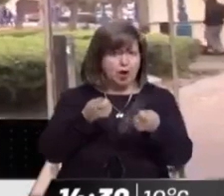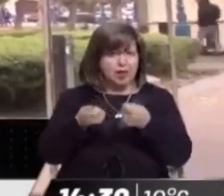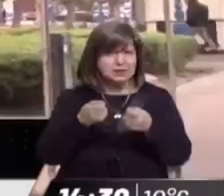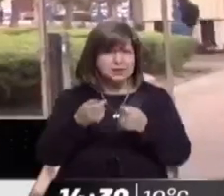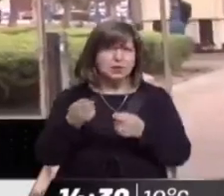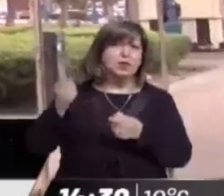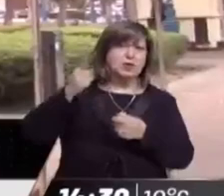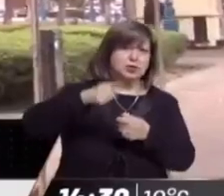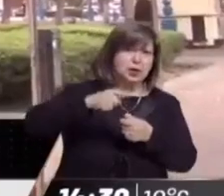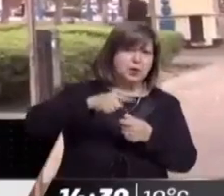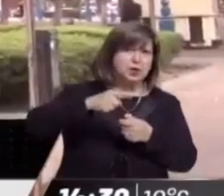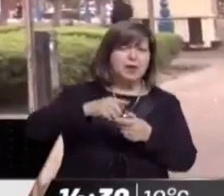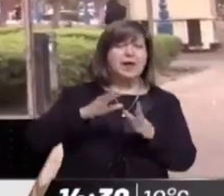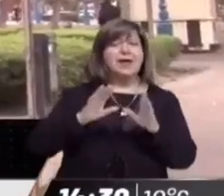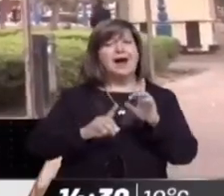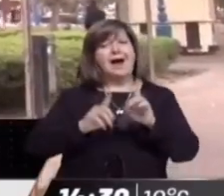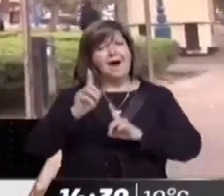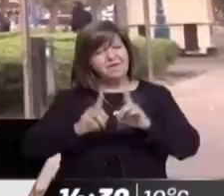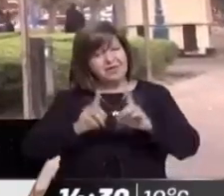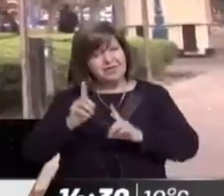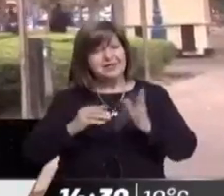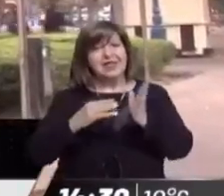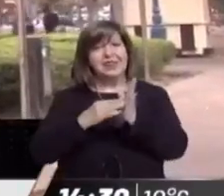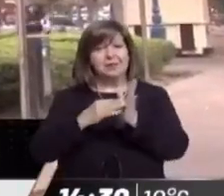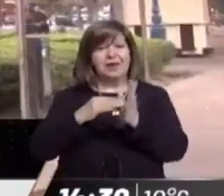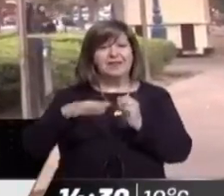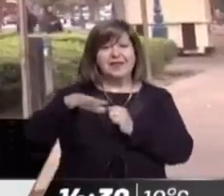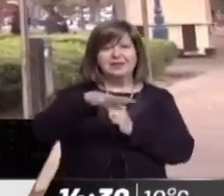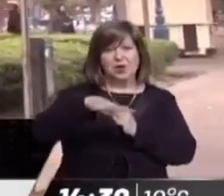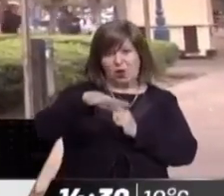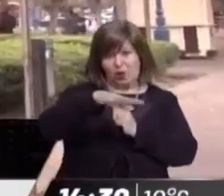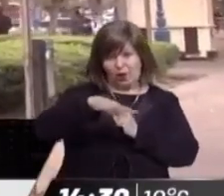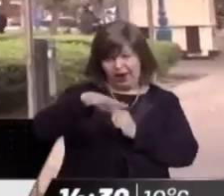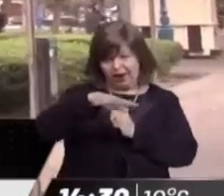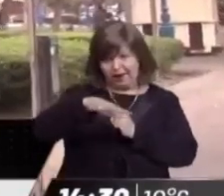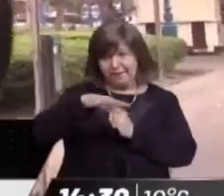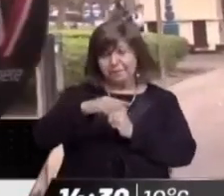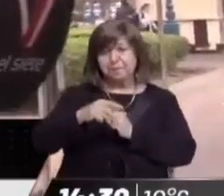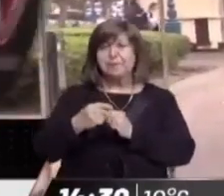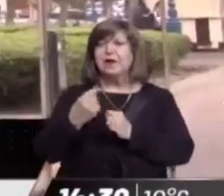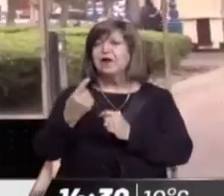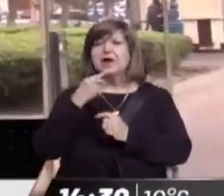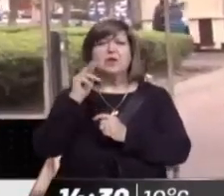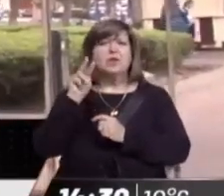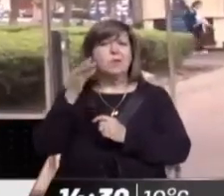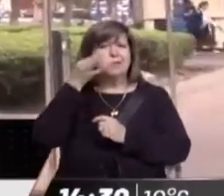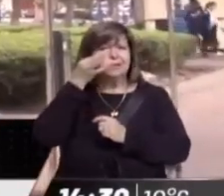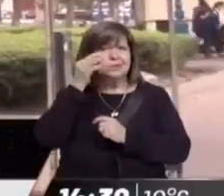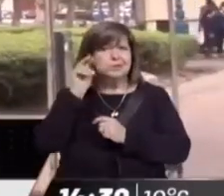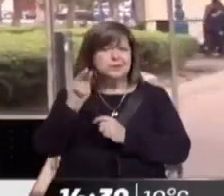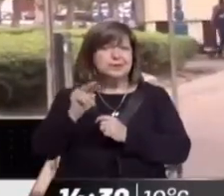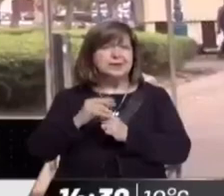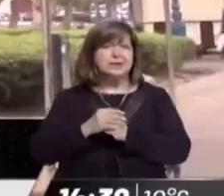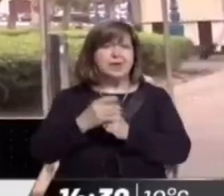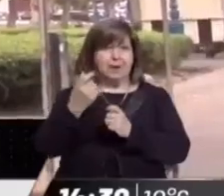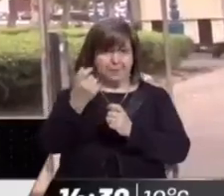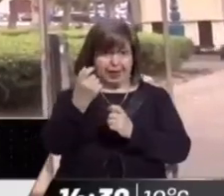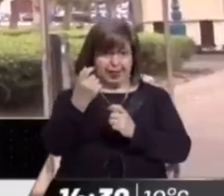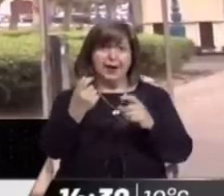Y de vez en cuando, dependiendo de la zona, mucho. Depende mucho de la zona. ¿Qué tipo de cosas has visto?